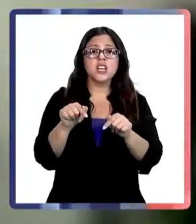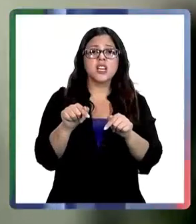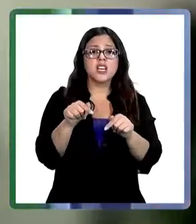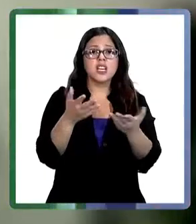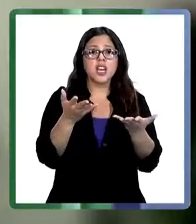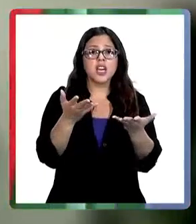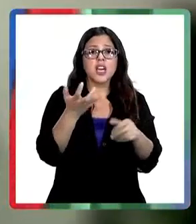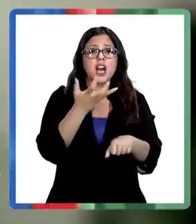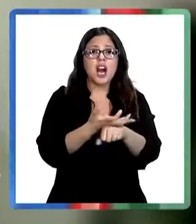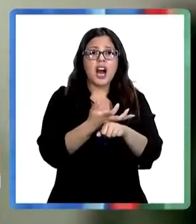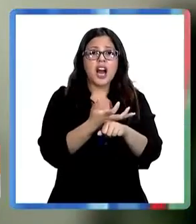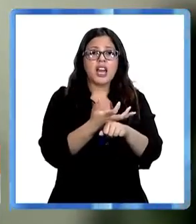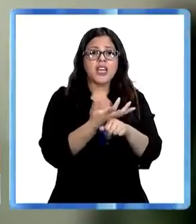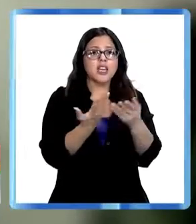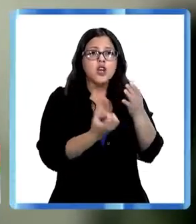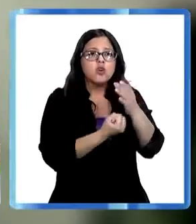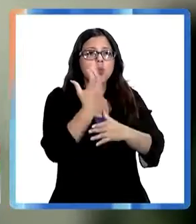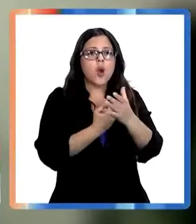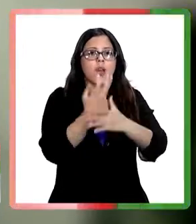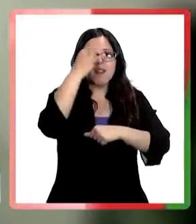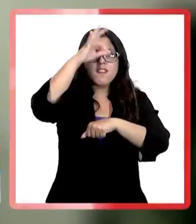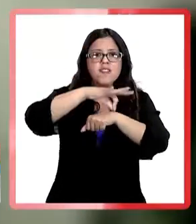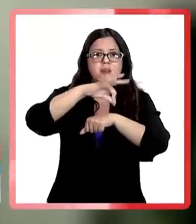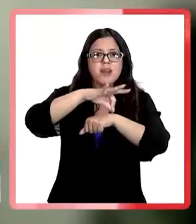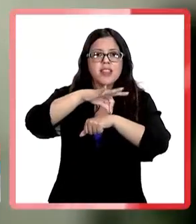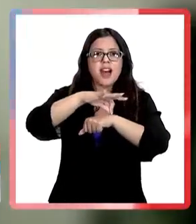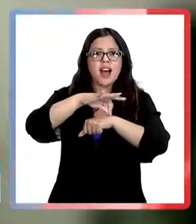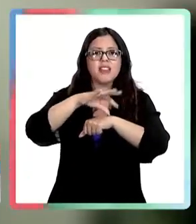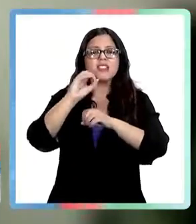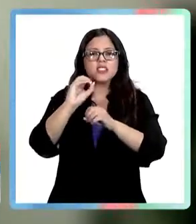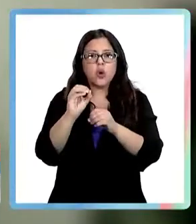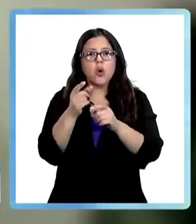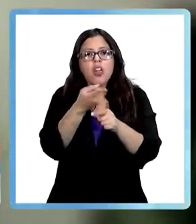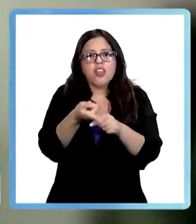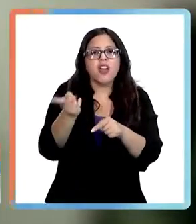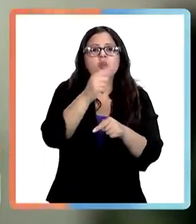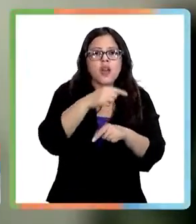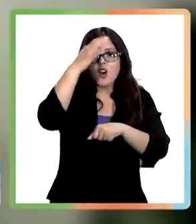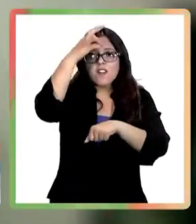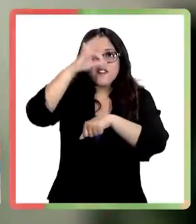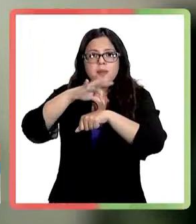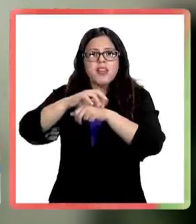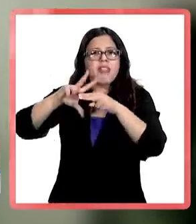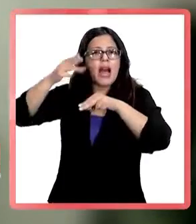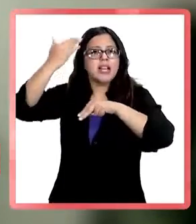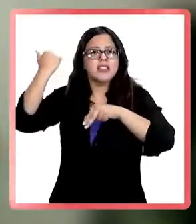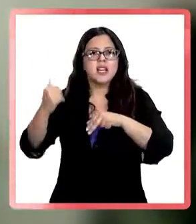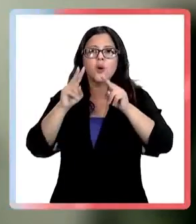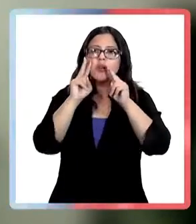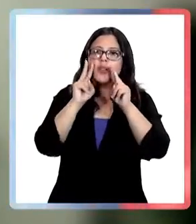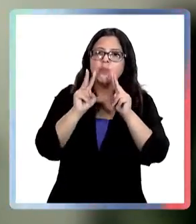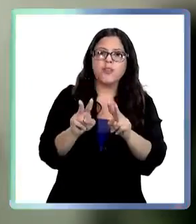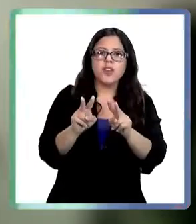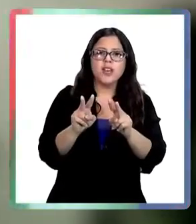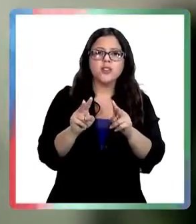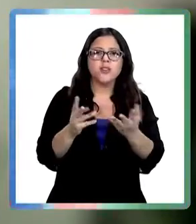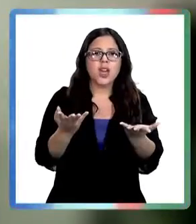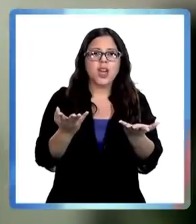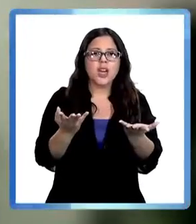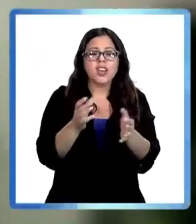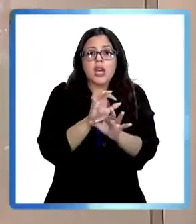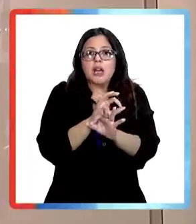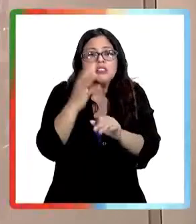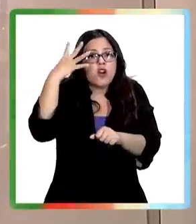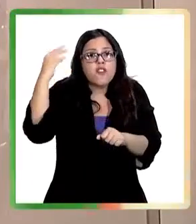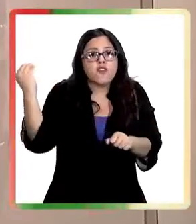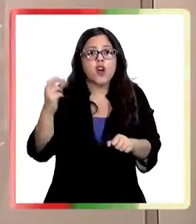están reapareciendo infecciones graves como difteria, como sarampión, y estamos volviendo a ver patologías que se nos había